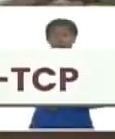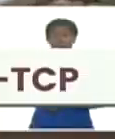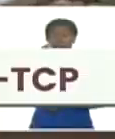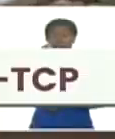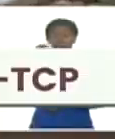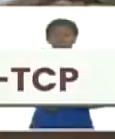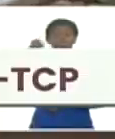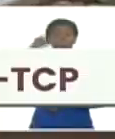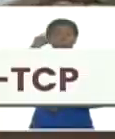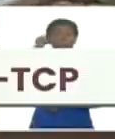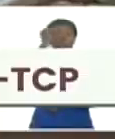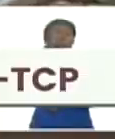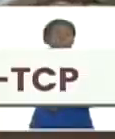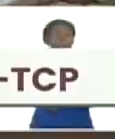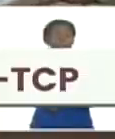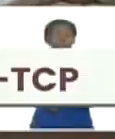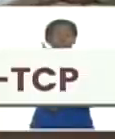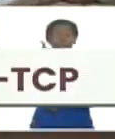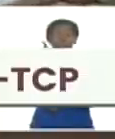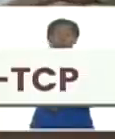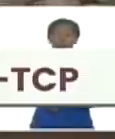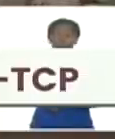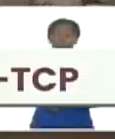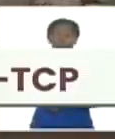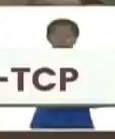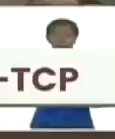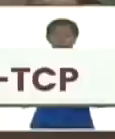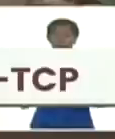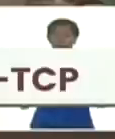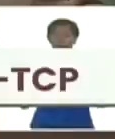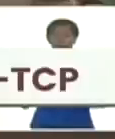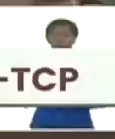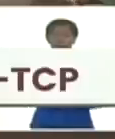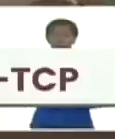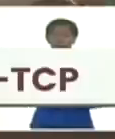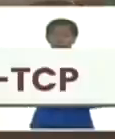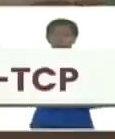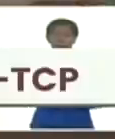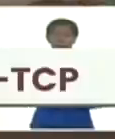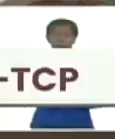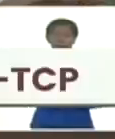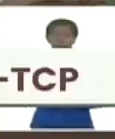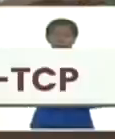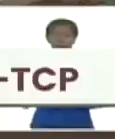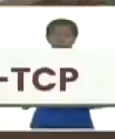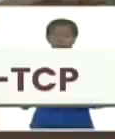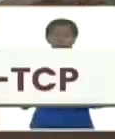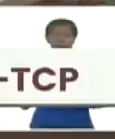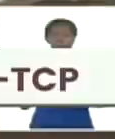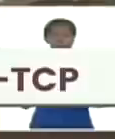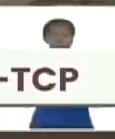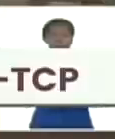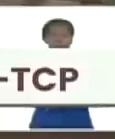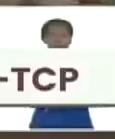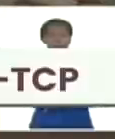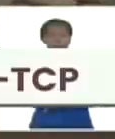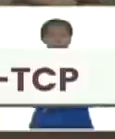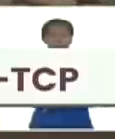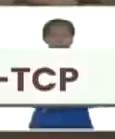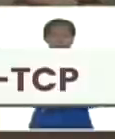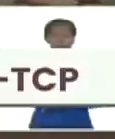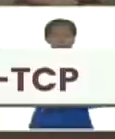esto. What he has done recently. Lo que ha hecho recientemente. Is unilaterally.